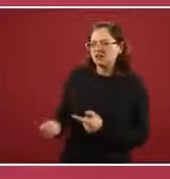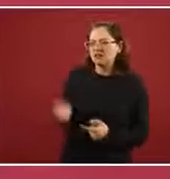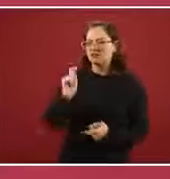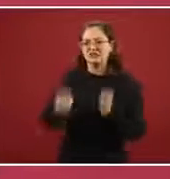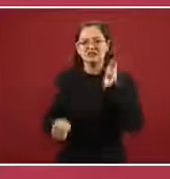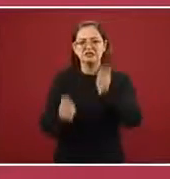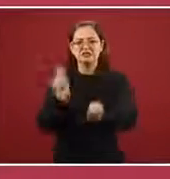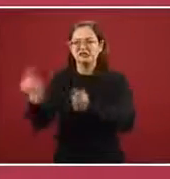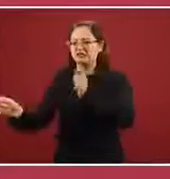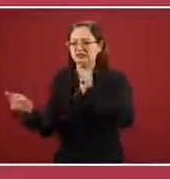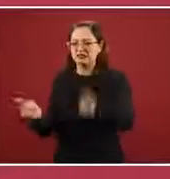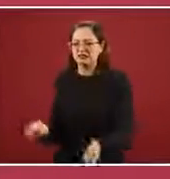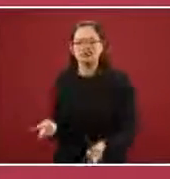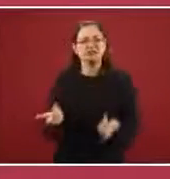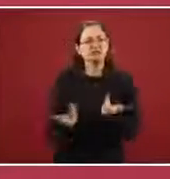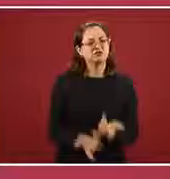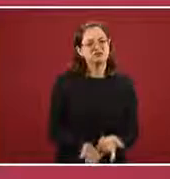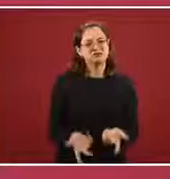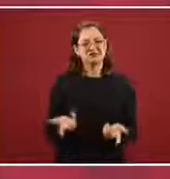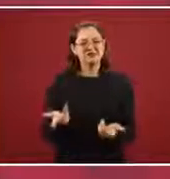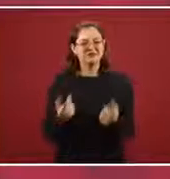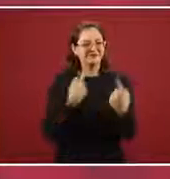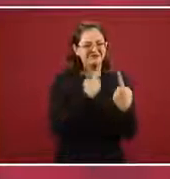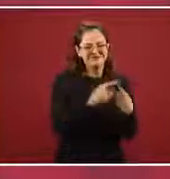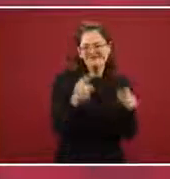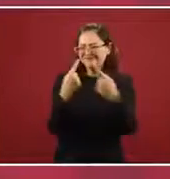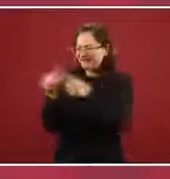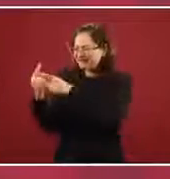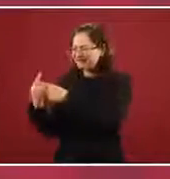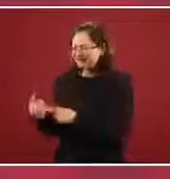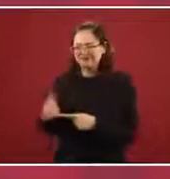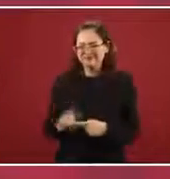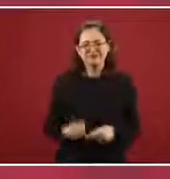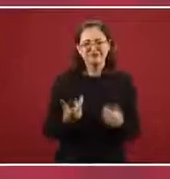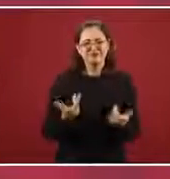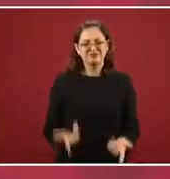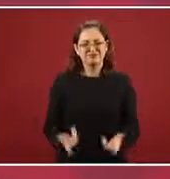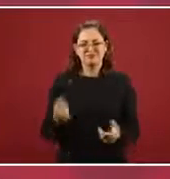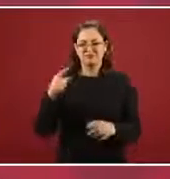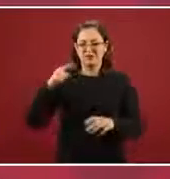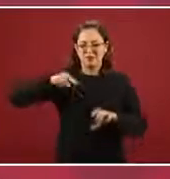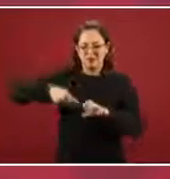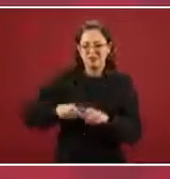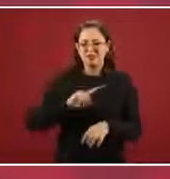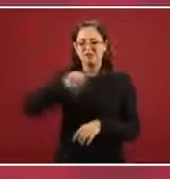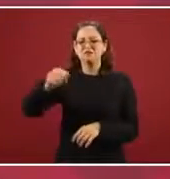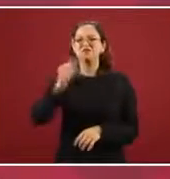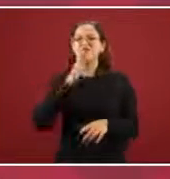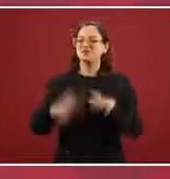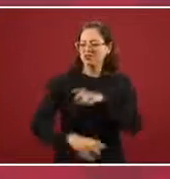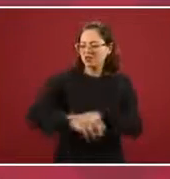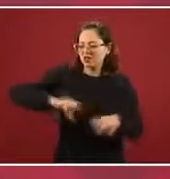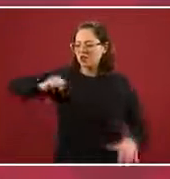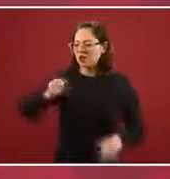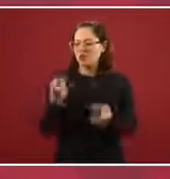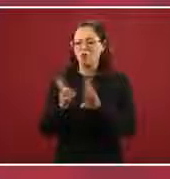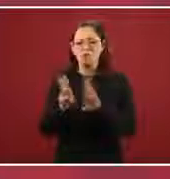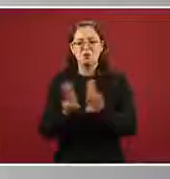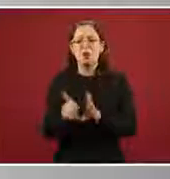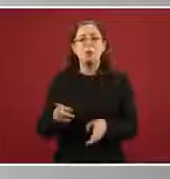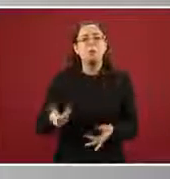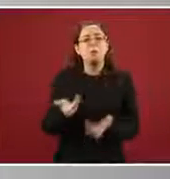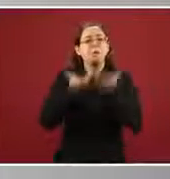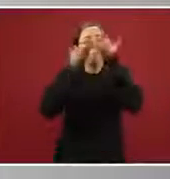qué es una batería de separación, o sea, cómo se extrae el petróleo, nada. Además, porque